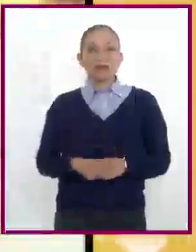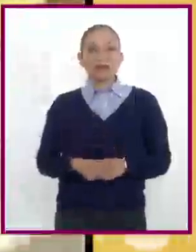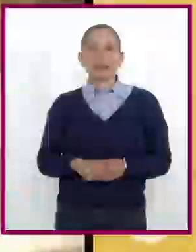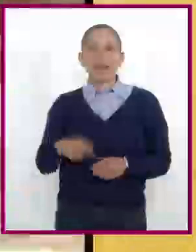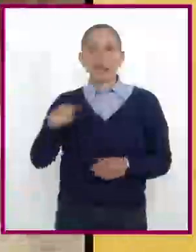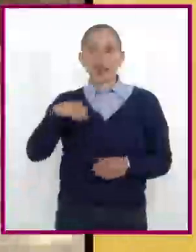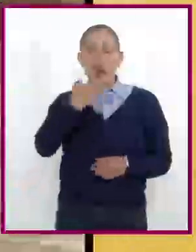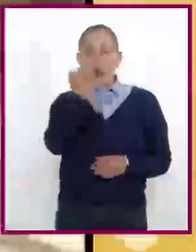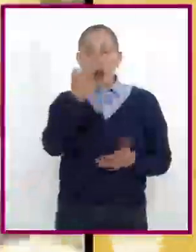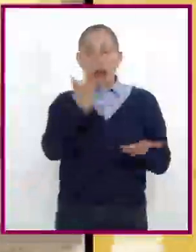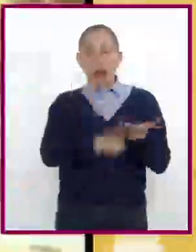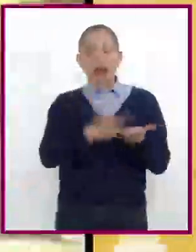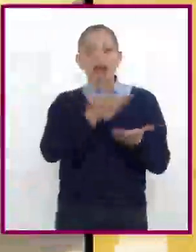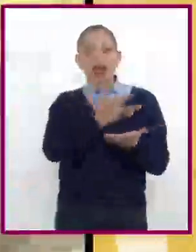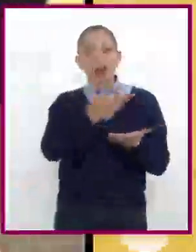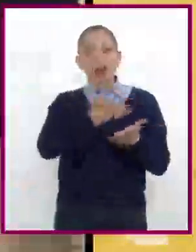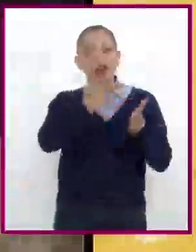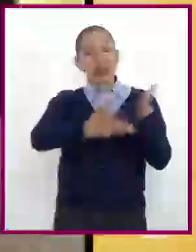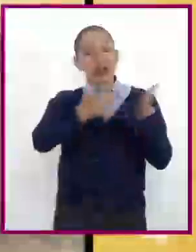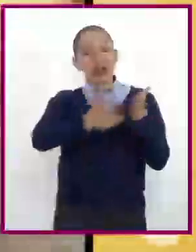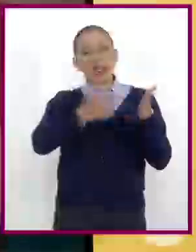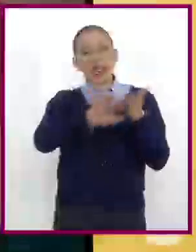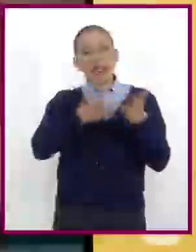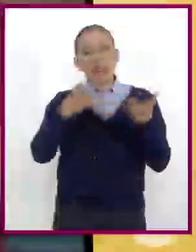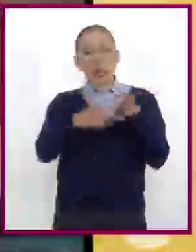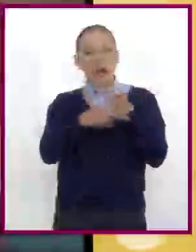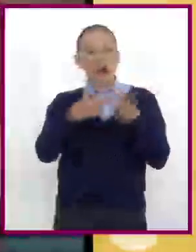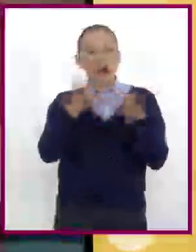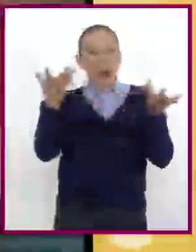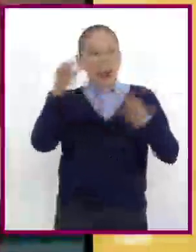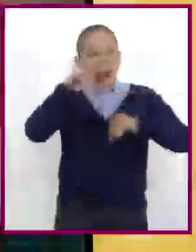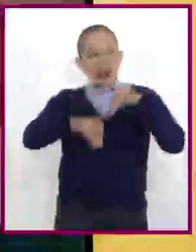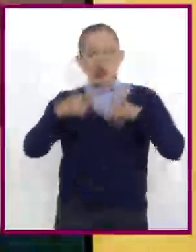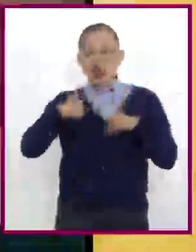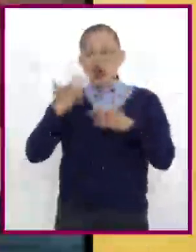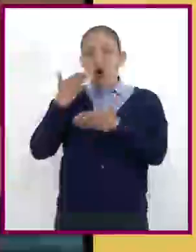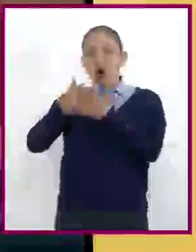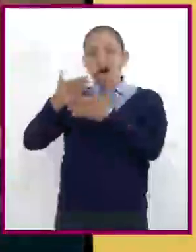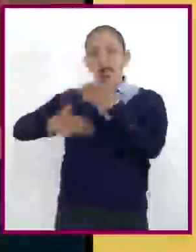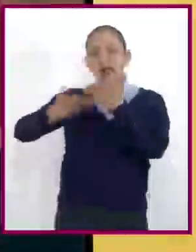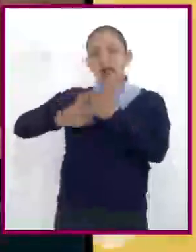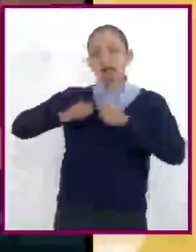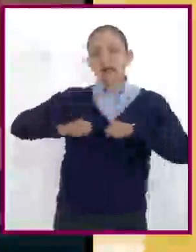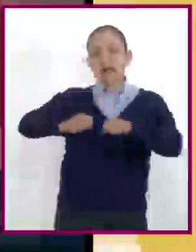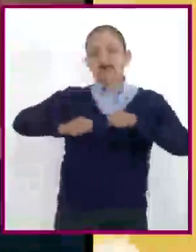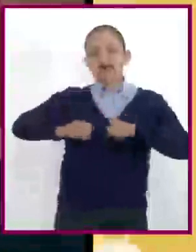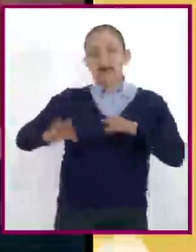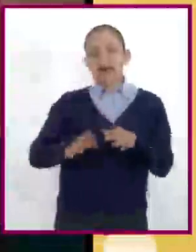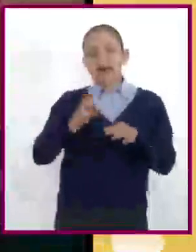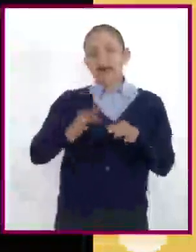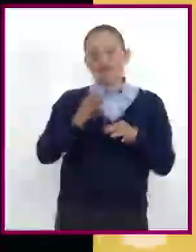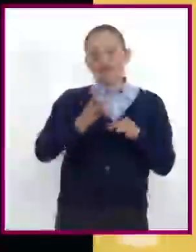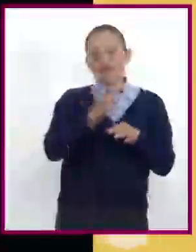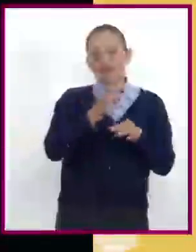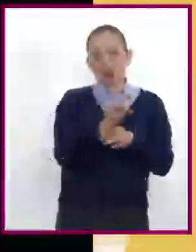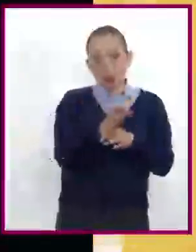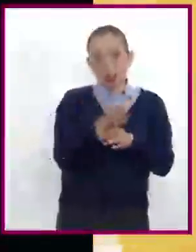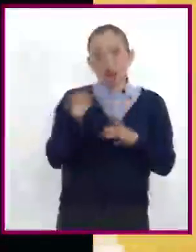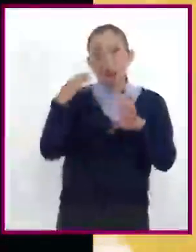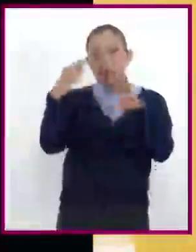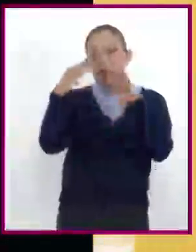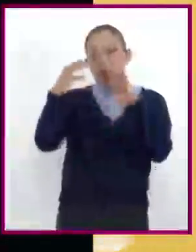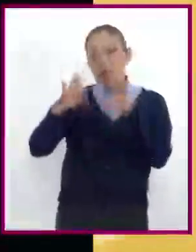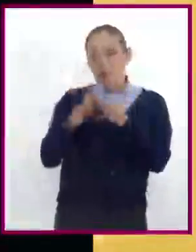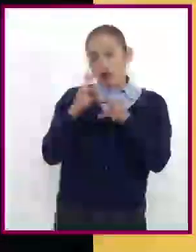En nuestra escuela tenemos nuestros talleres productivos. Yo estoy en el taller de tejido y bordado. Nos